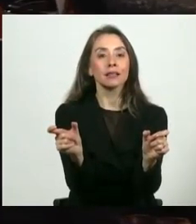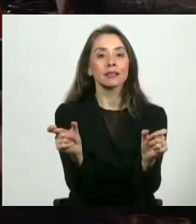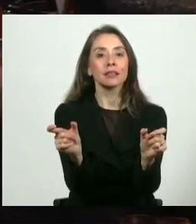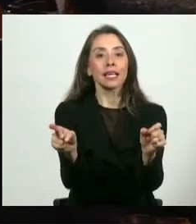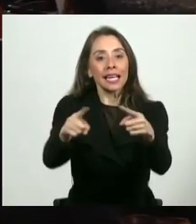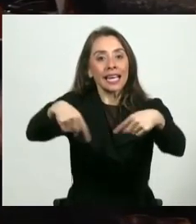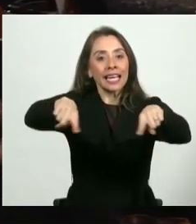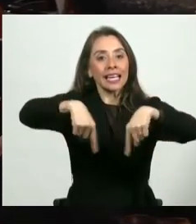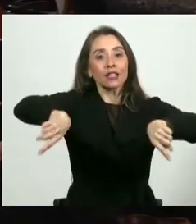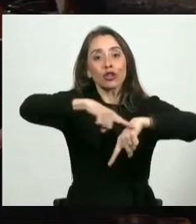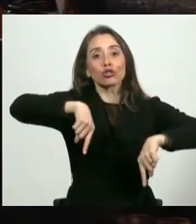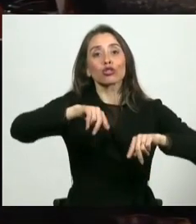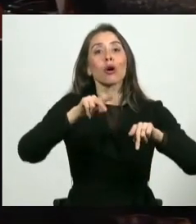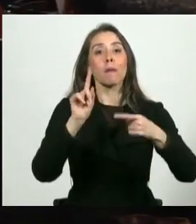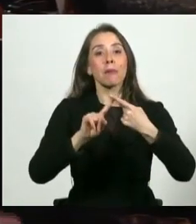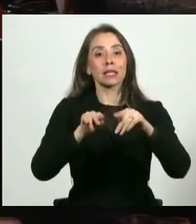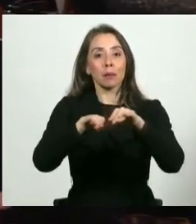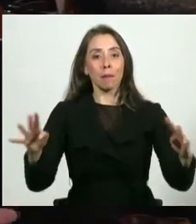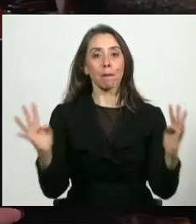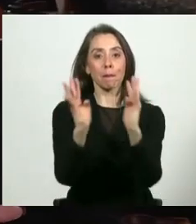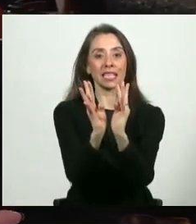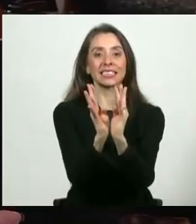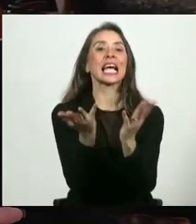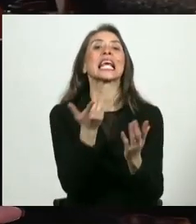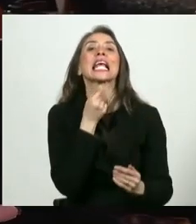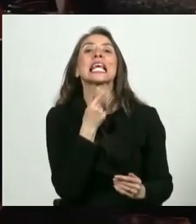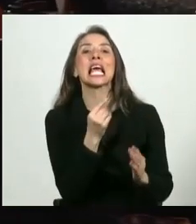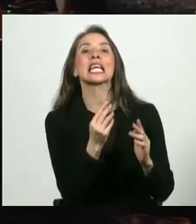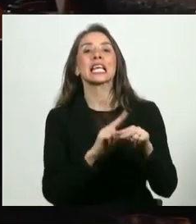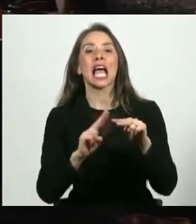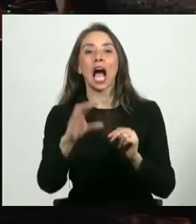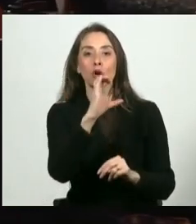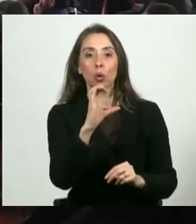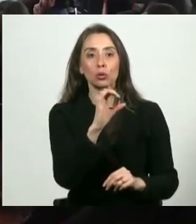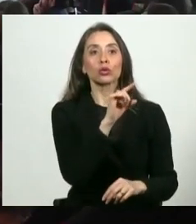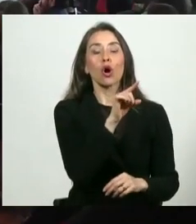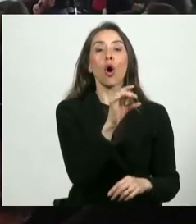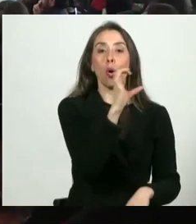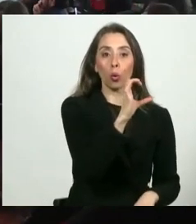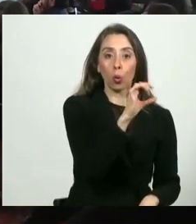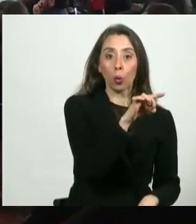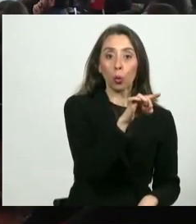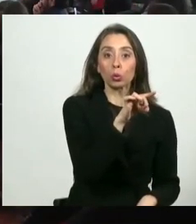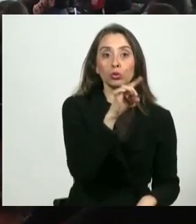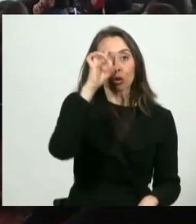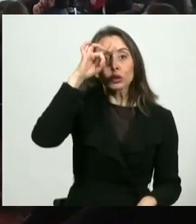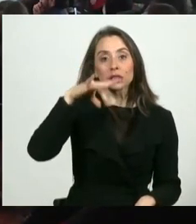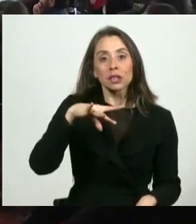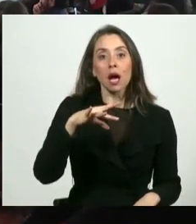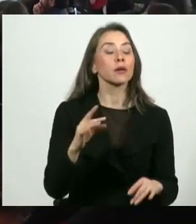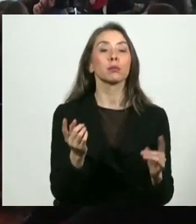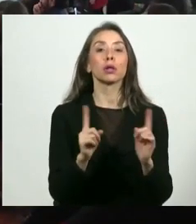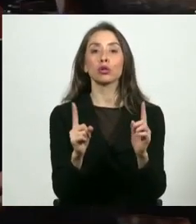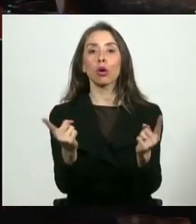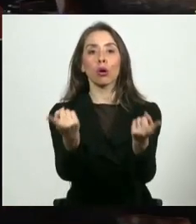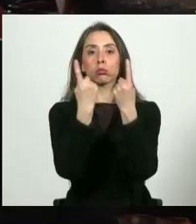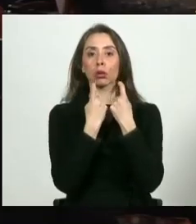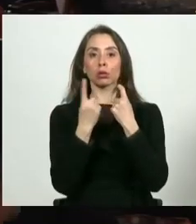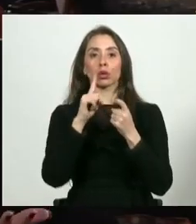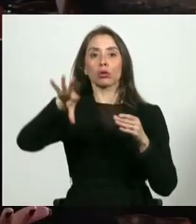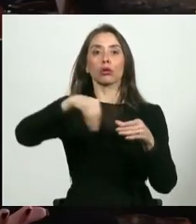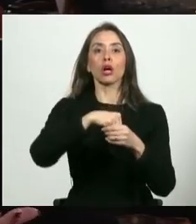quienes participamos de esta mesa para los cursos. Claro. Salen los cursos, perdón, y lisillanamente no se nos considera,